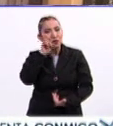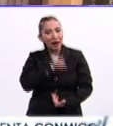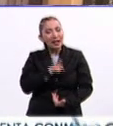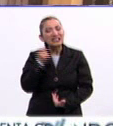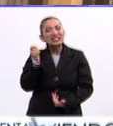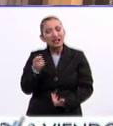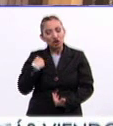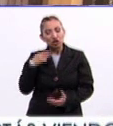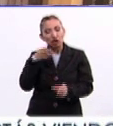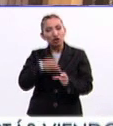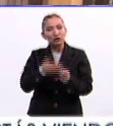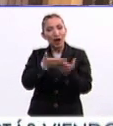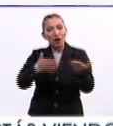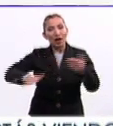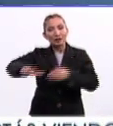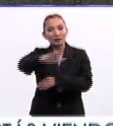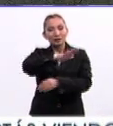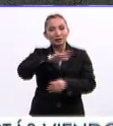en día en nuestra sociedad.